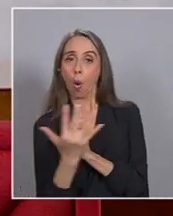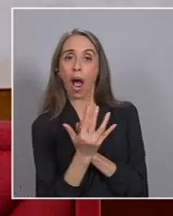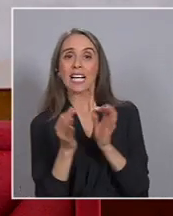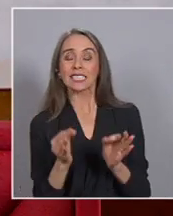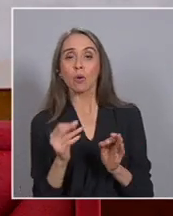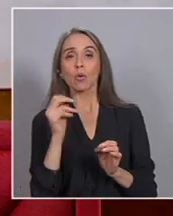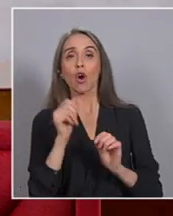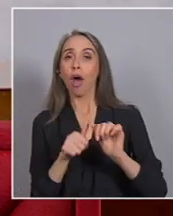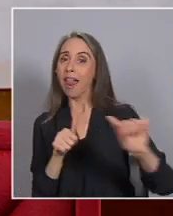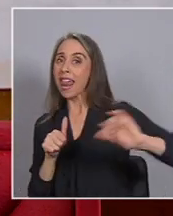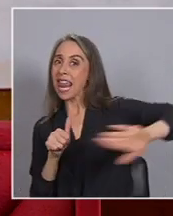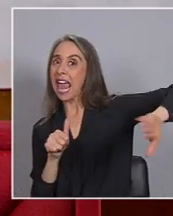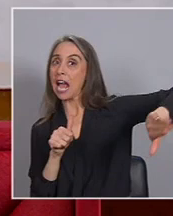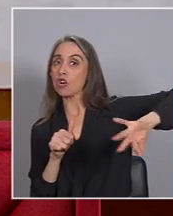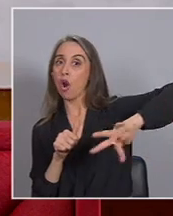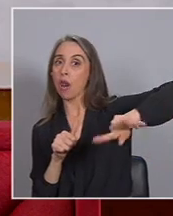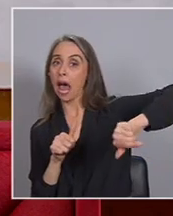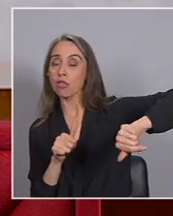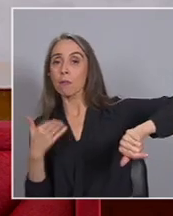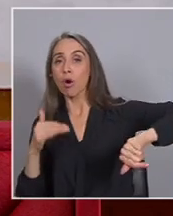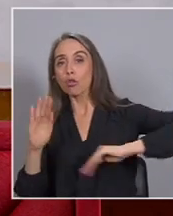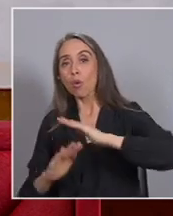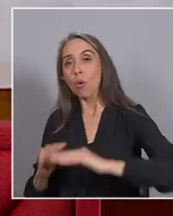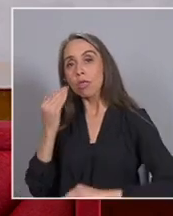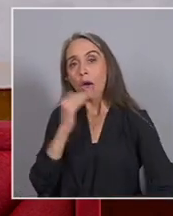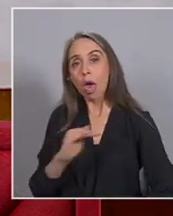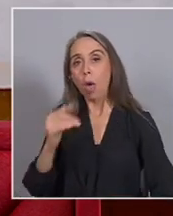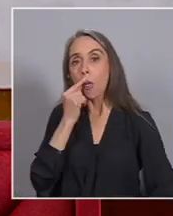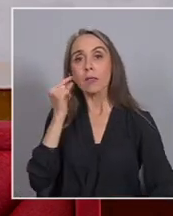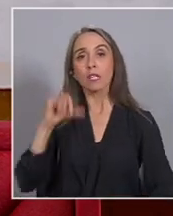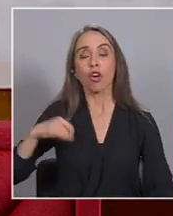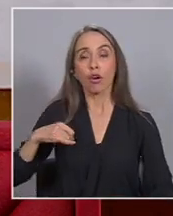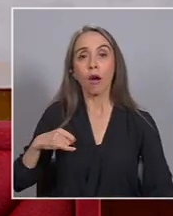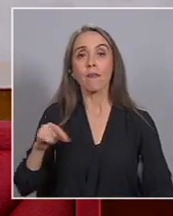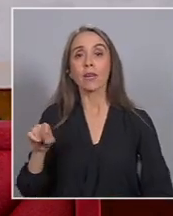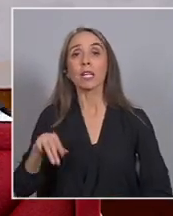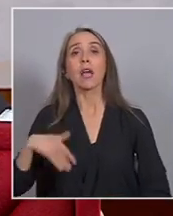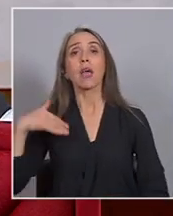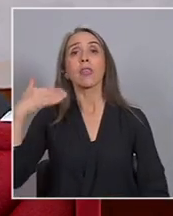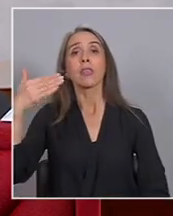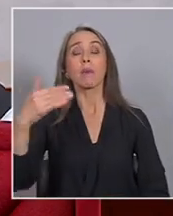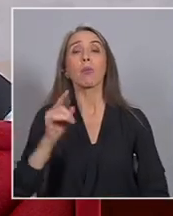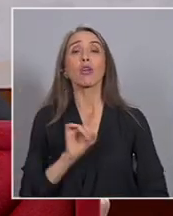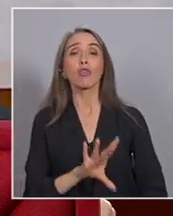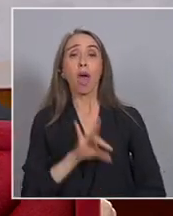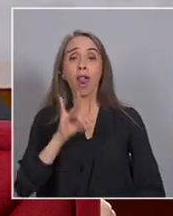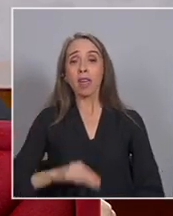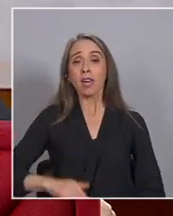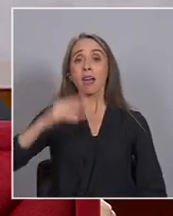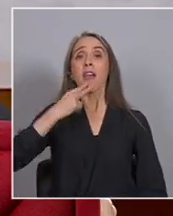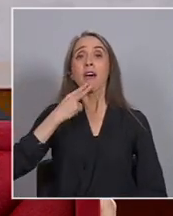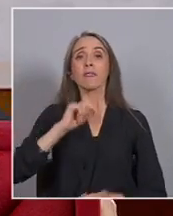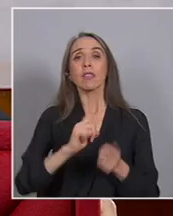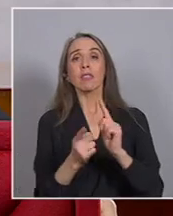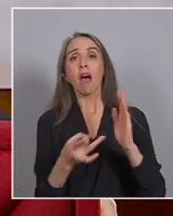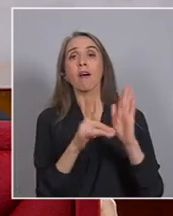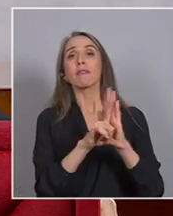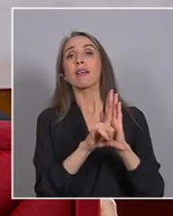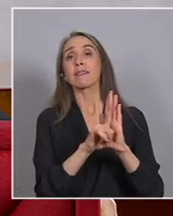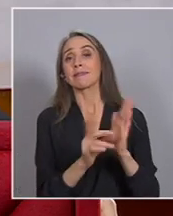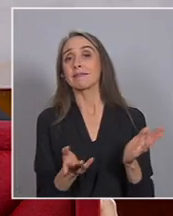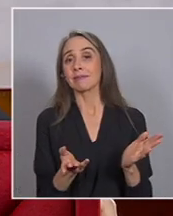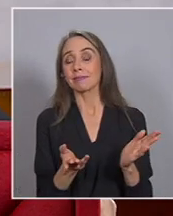fundamental para proteger a niños, niñas y jóvenes, para que el delito no sea una opción en sus vidas. En